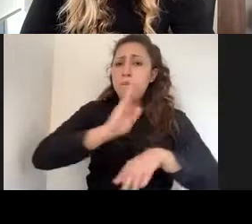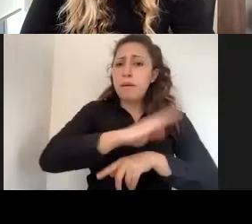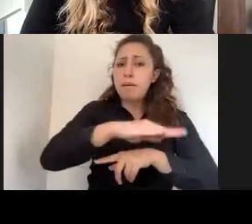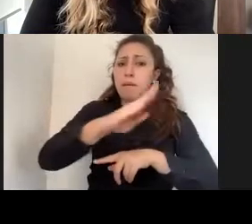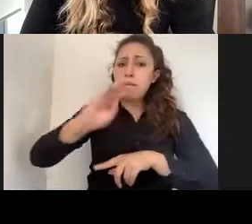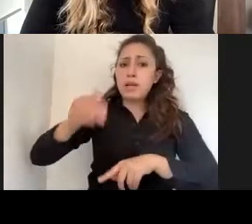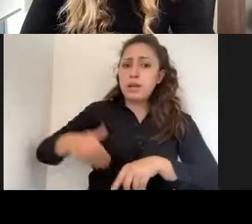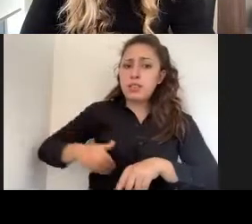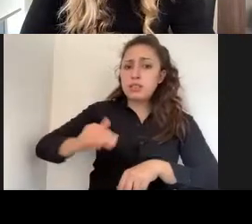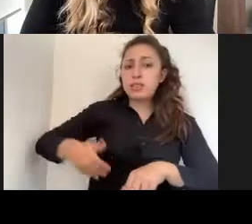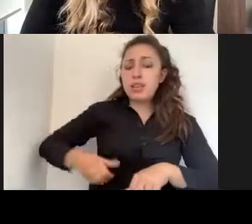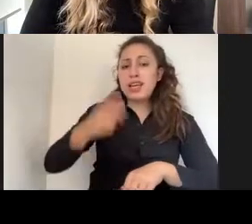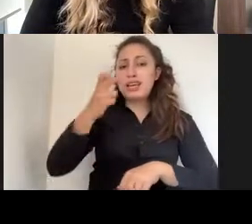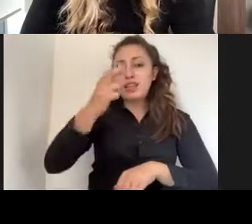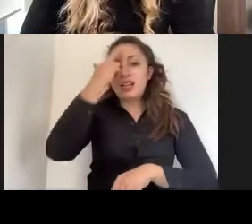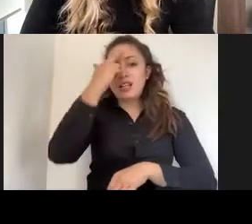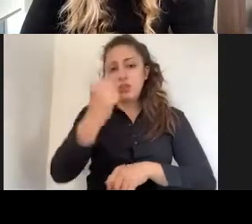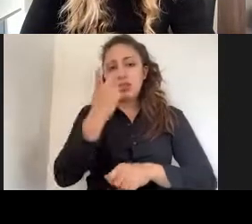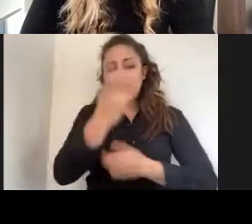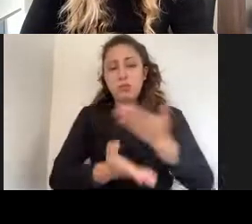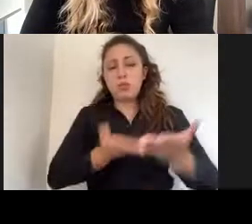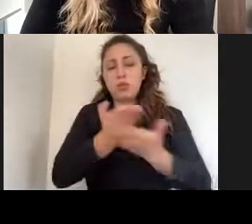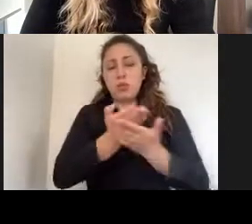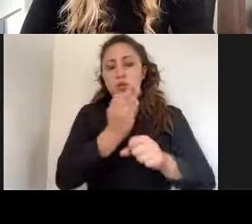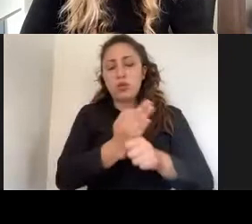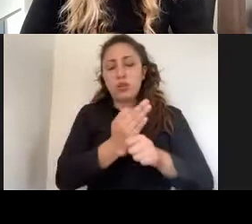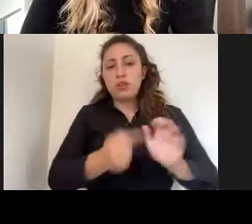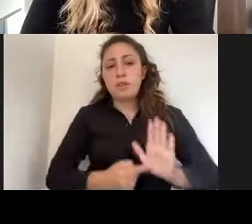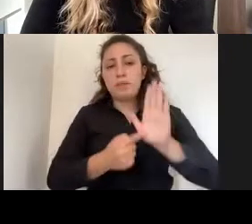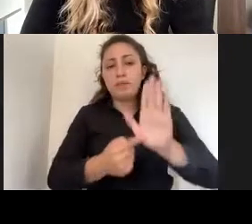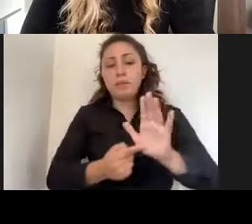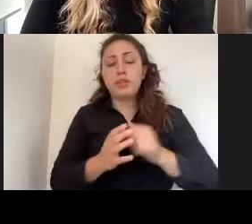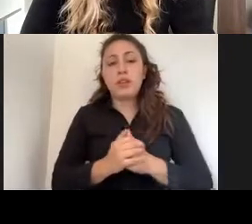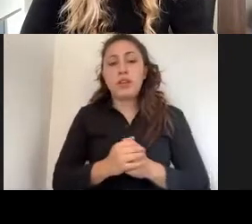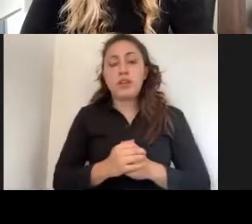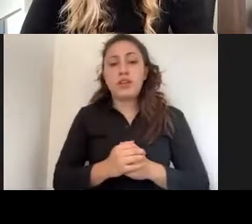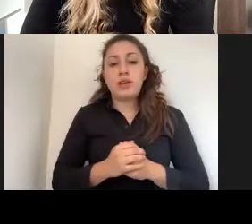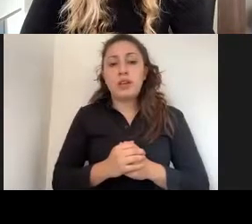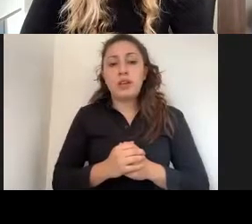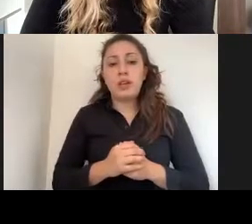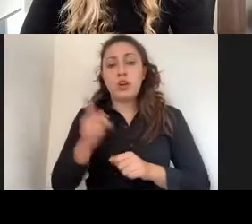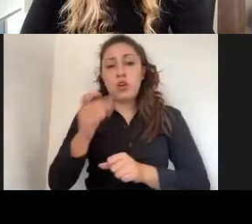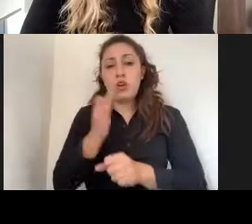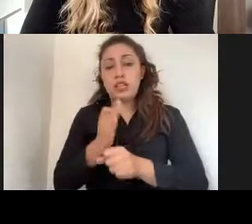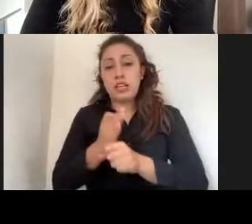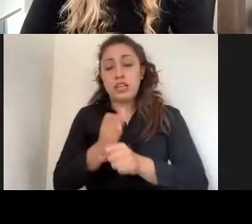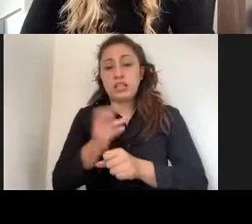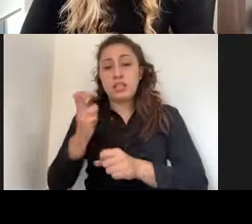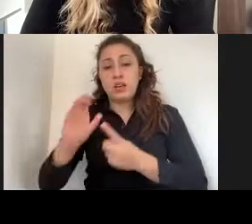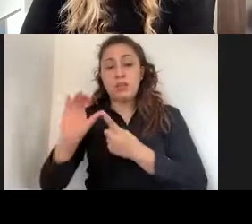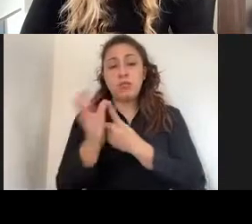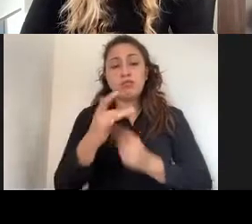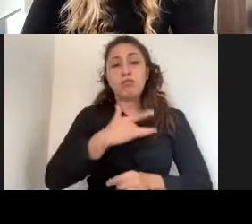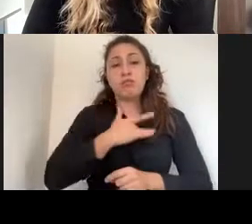motivo de la iniciativa que se presentó. La comisión considera que es